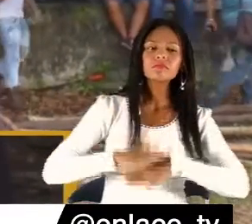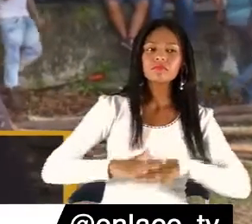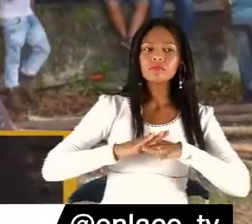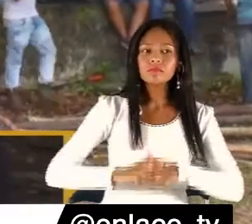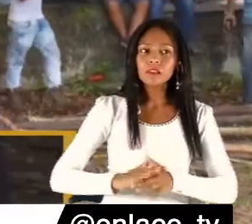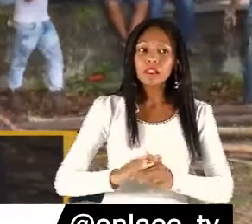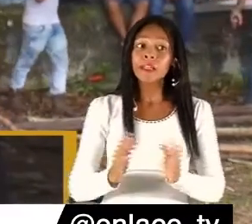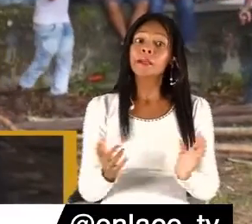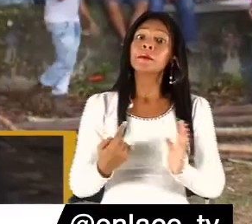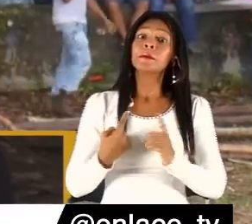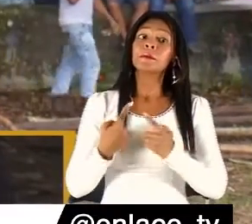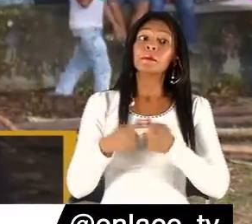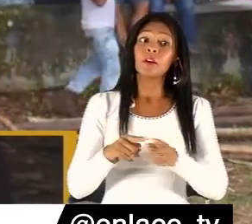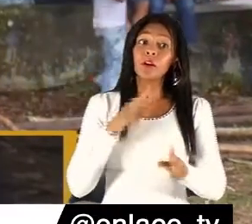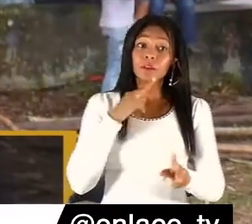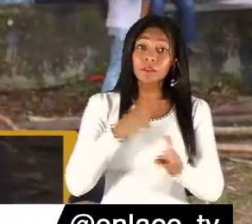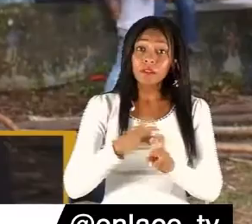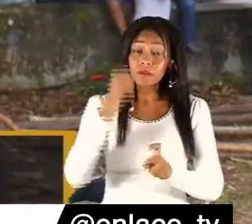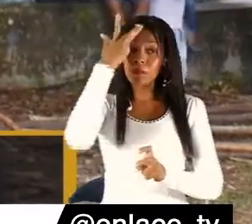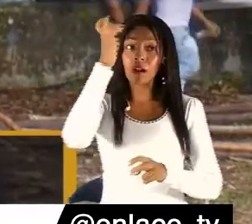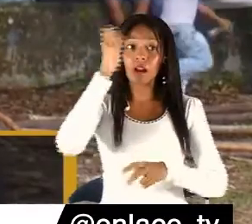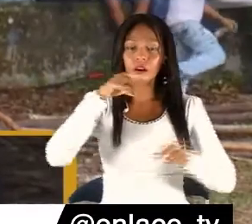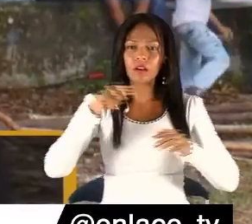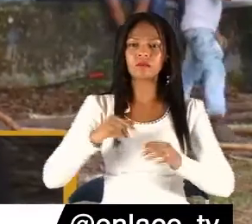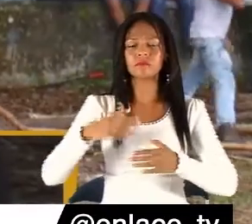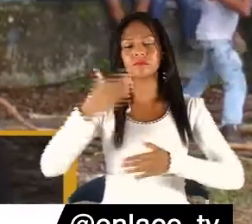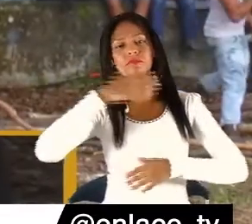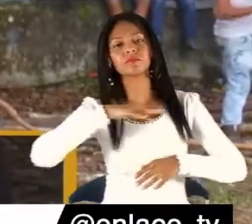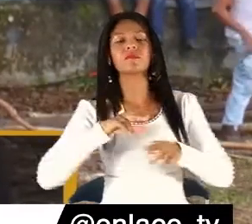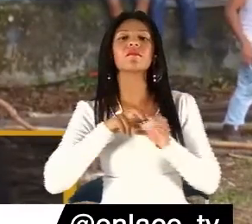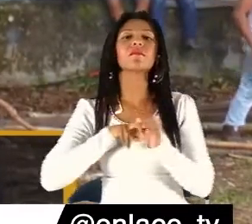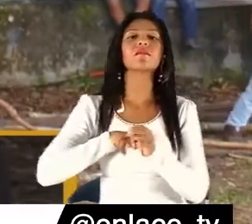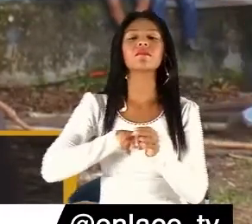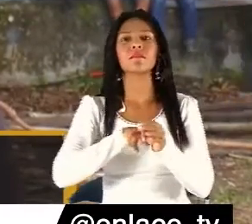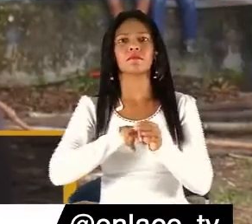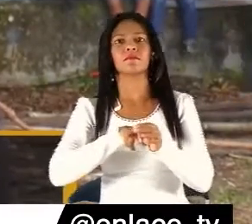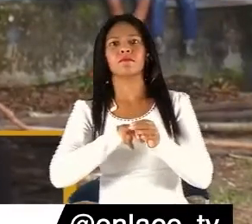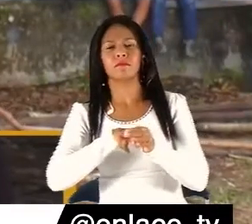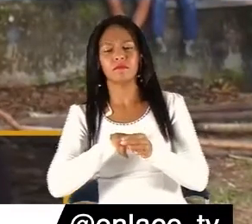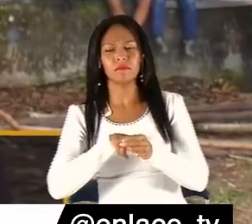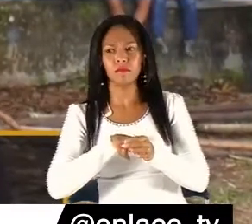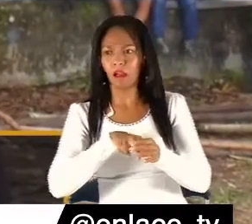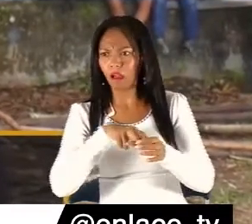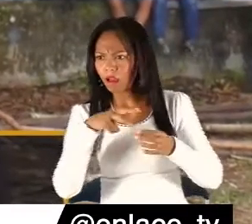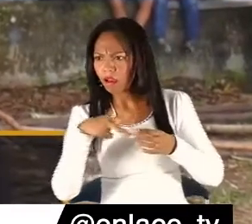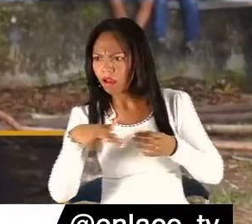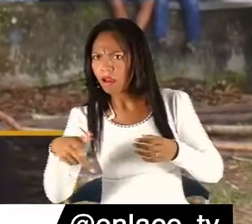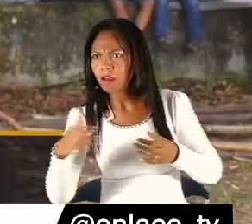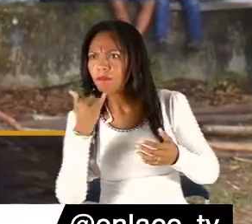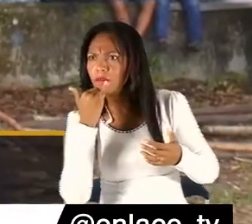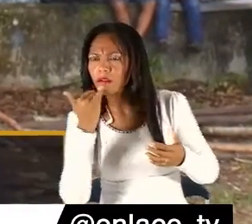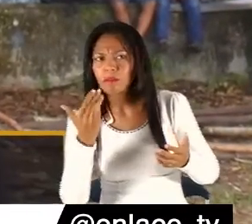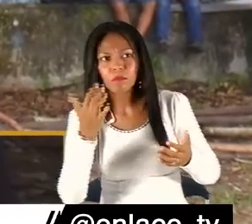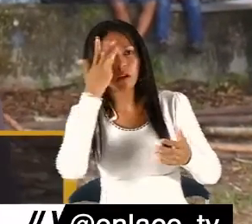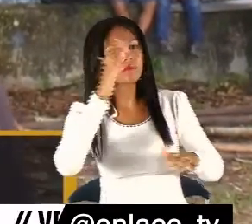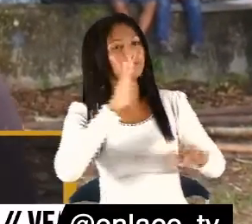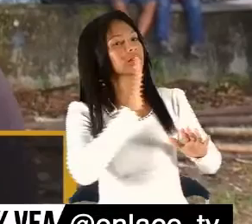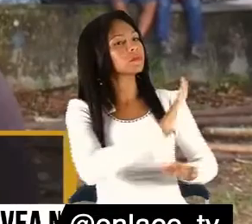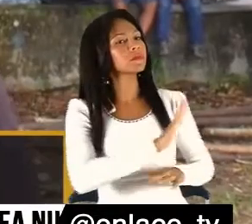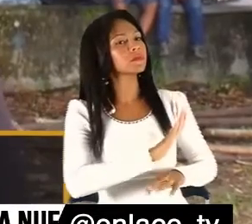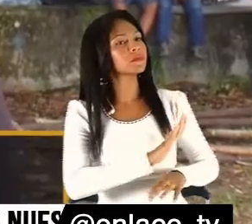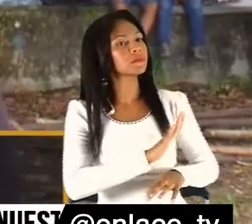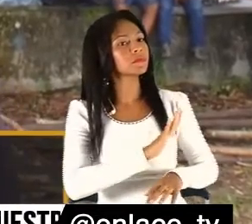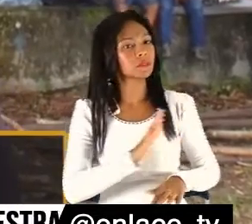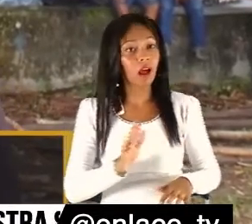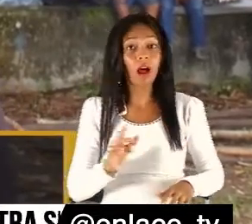bajarnos de los transportes porque no nos dejan movilizarnos, entonces nos ha tocado a pie. Quienes han llegado, los transportes que por lo